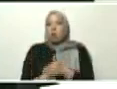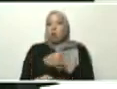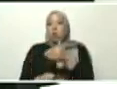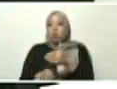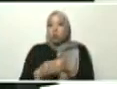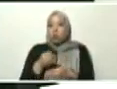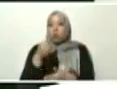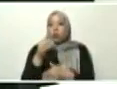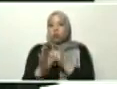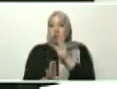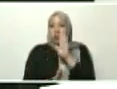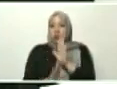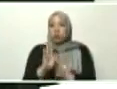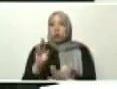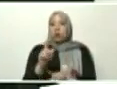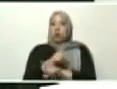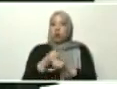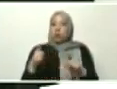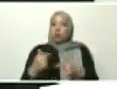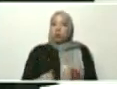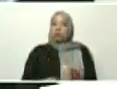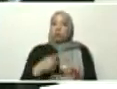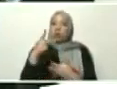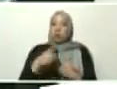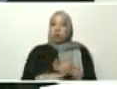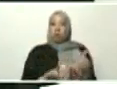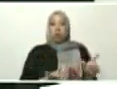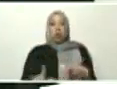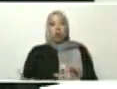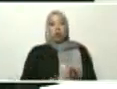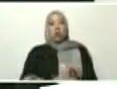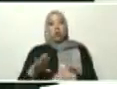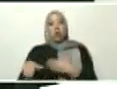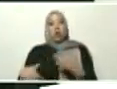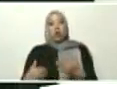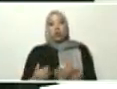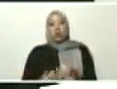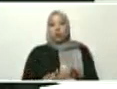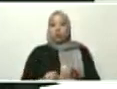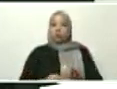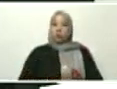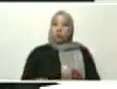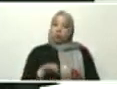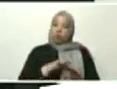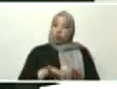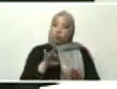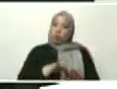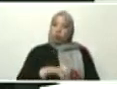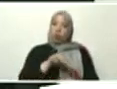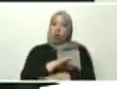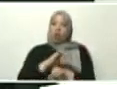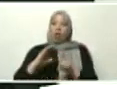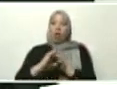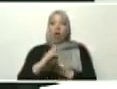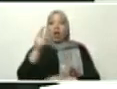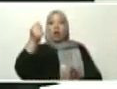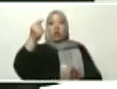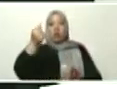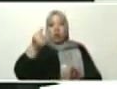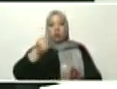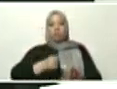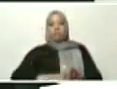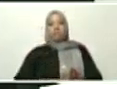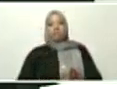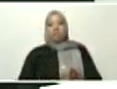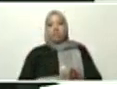se va a recuperar total y plenamente en todas sus condiciones sociales, económicas,